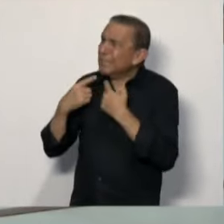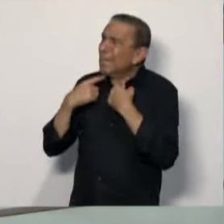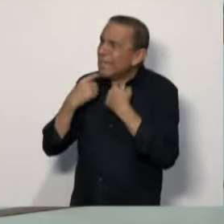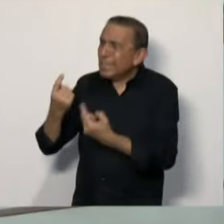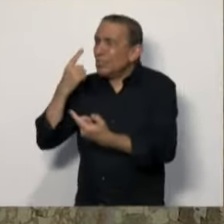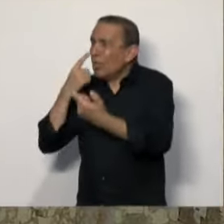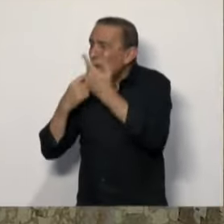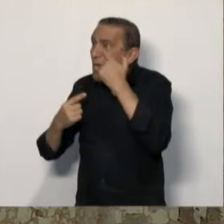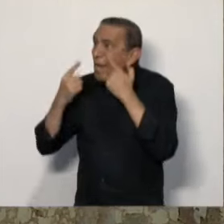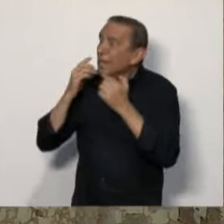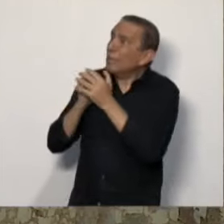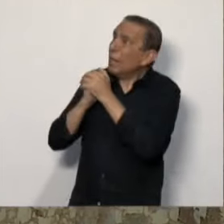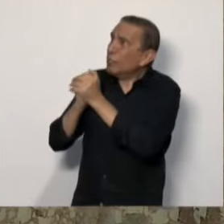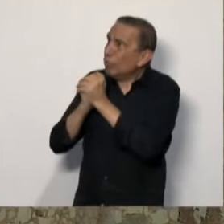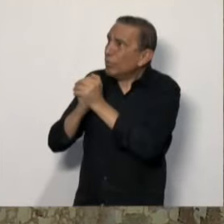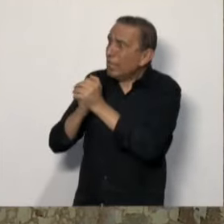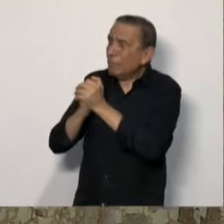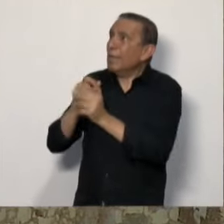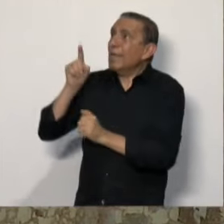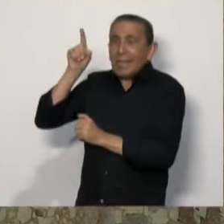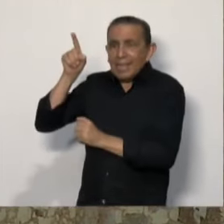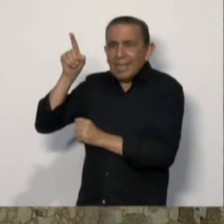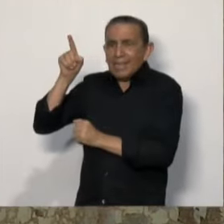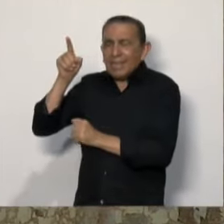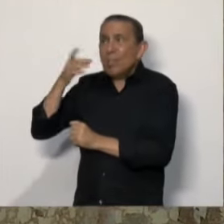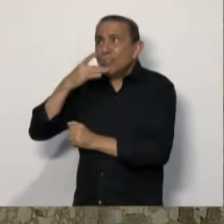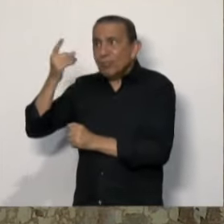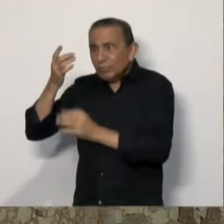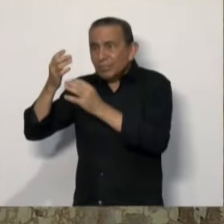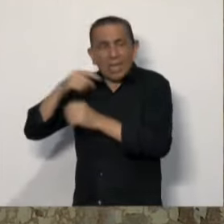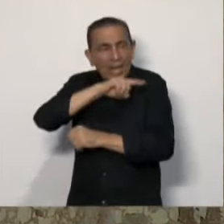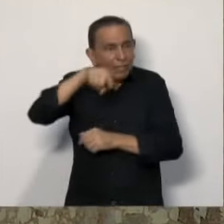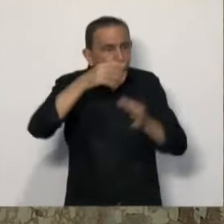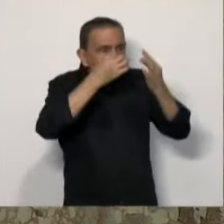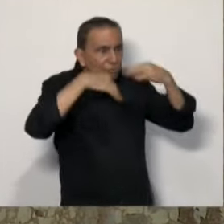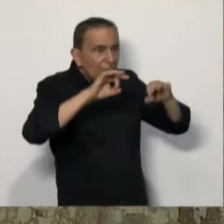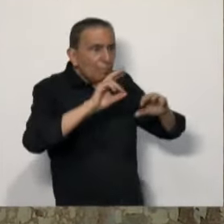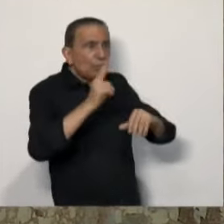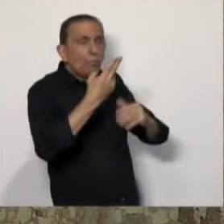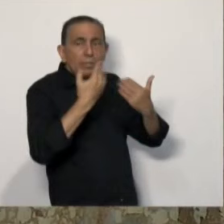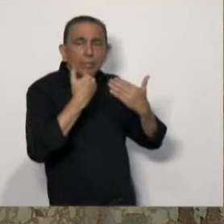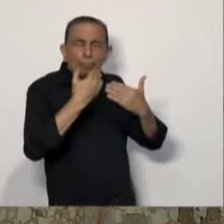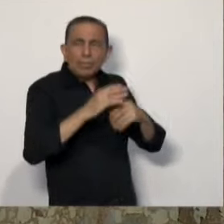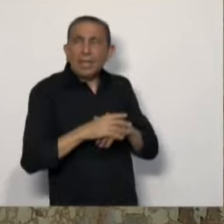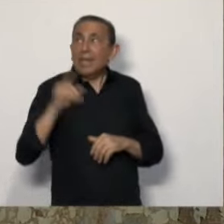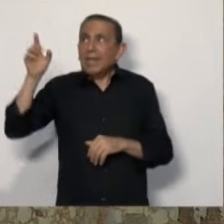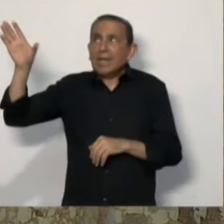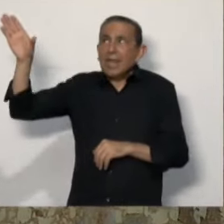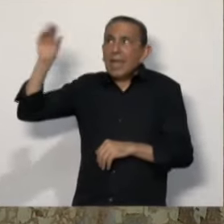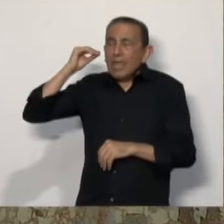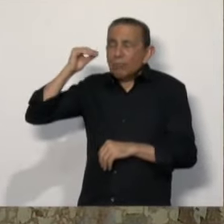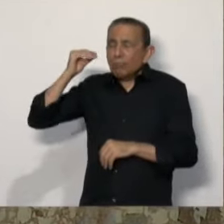y lágrimas, a aquel que podía salvarlo de la muerte, y fue escuchado por su